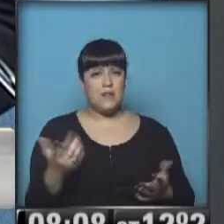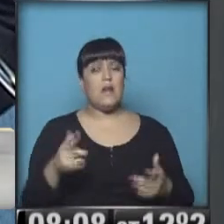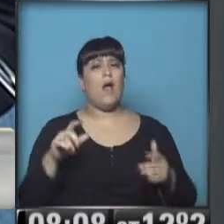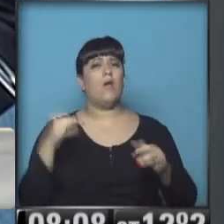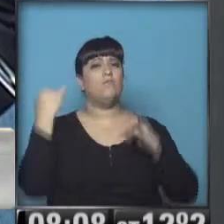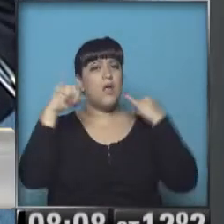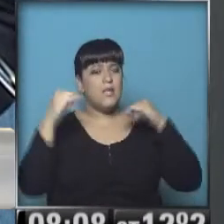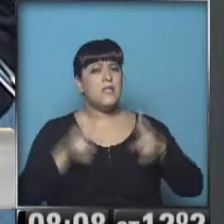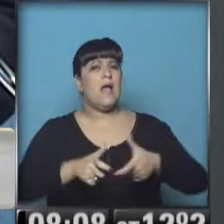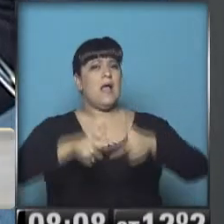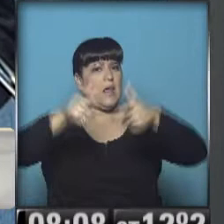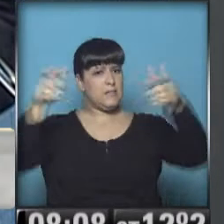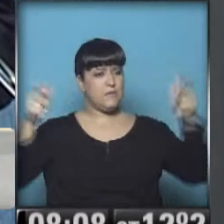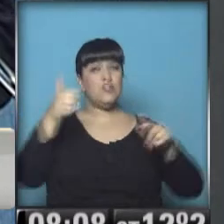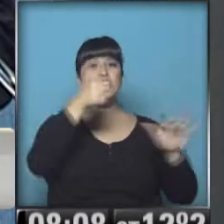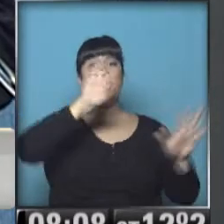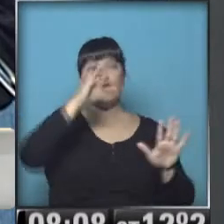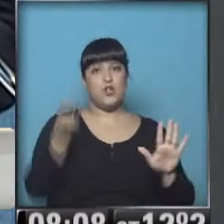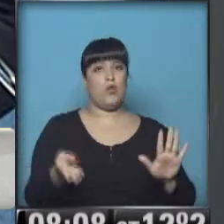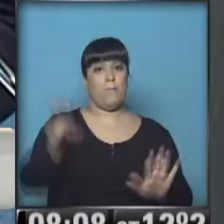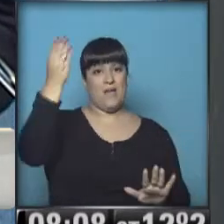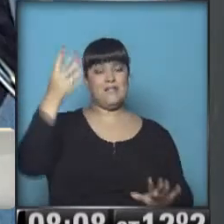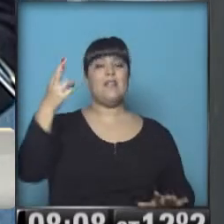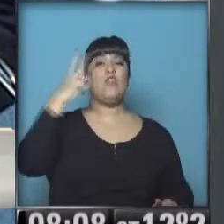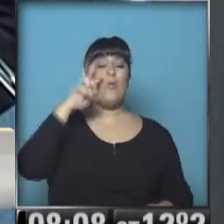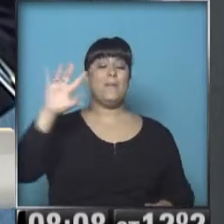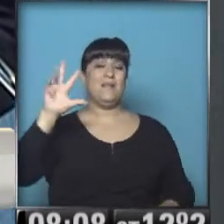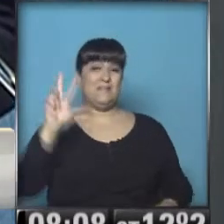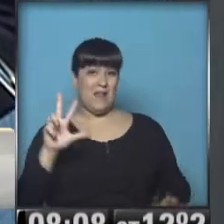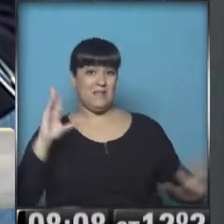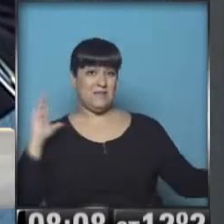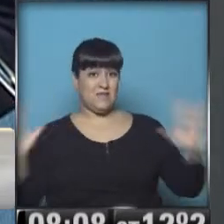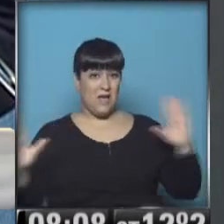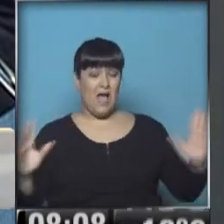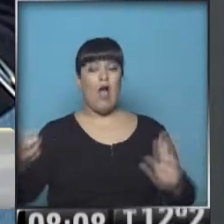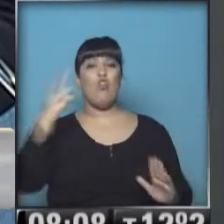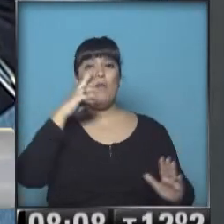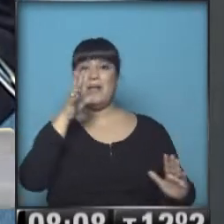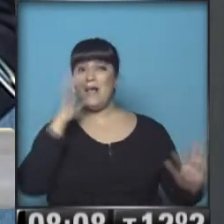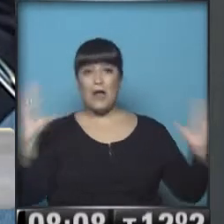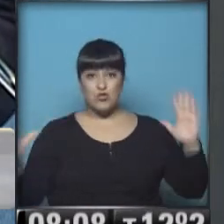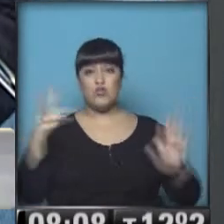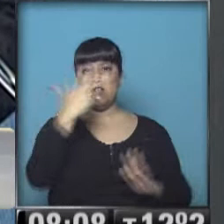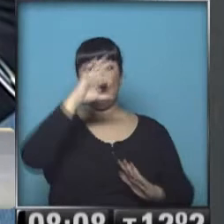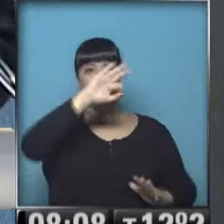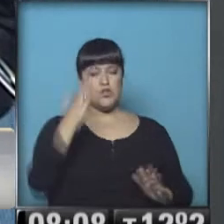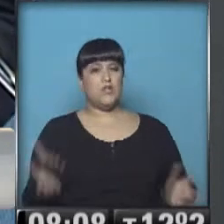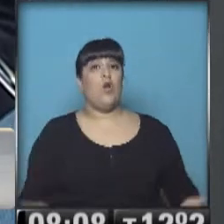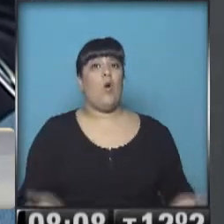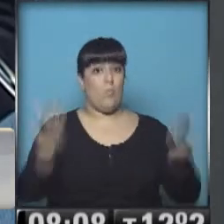crecimiento superior al 6% durante el período 2003 2014 y en ese contexto